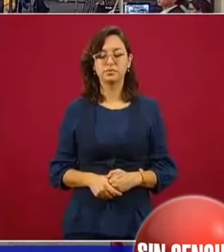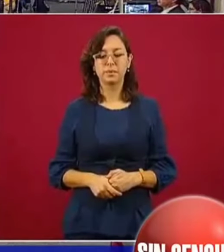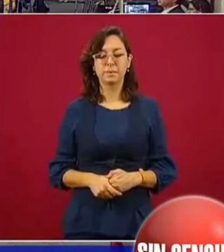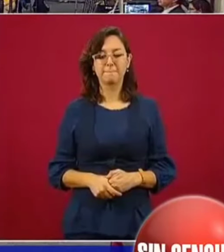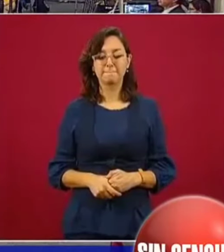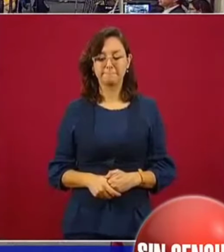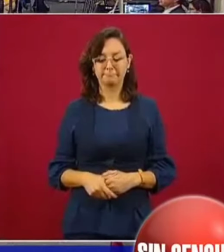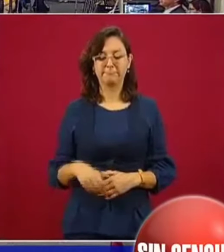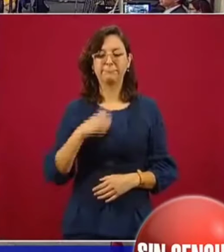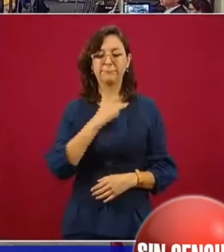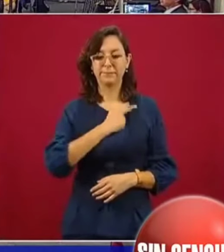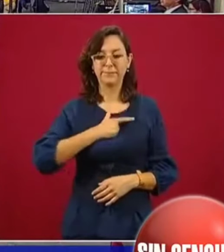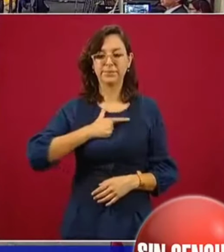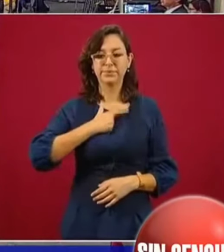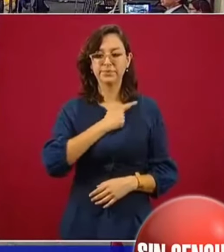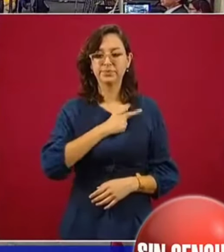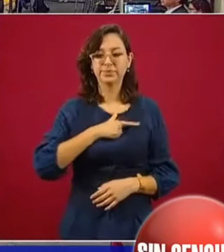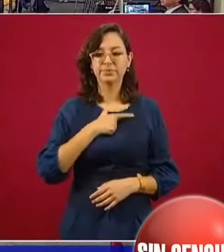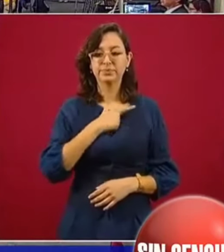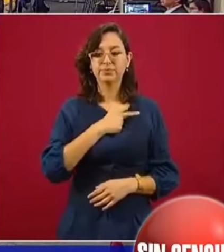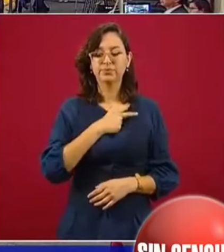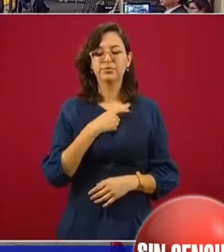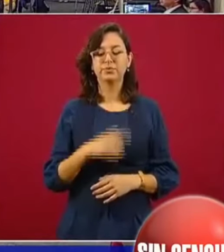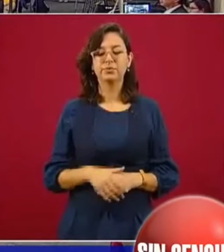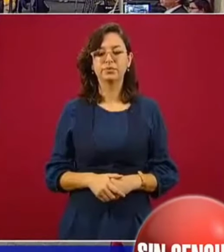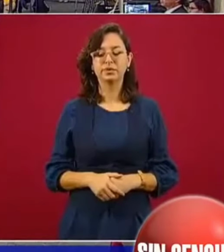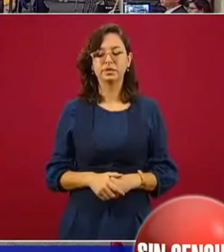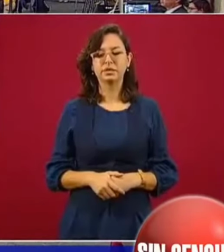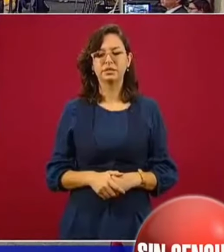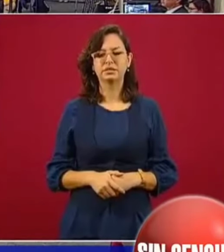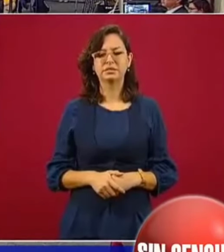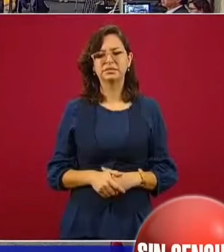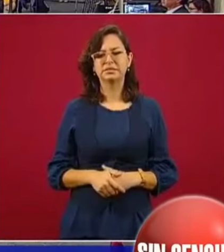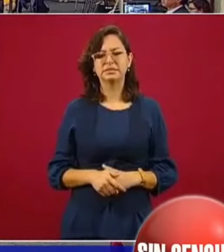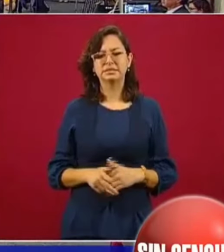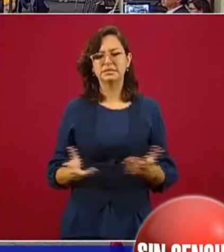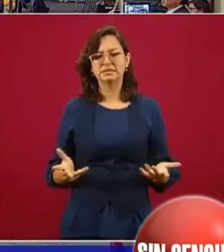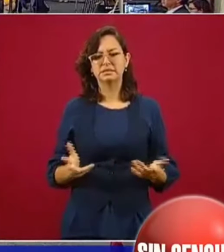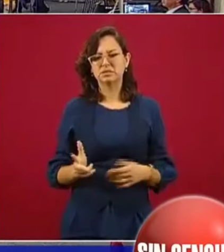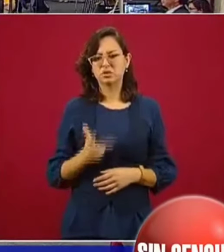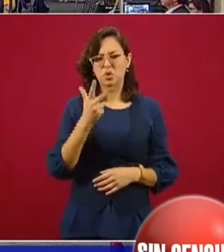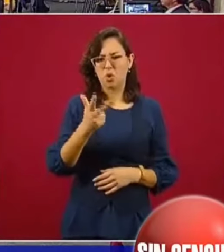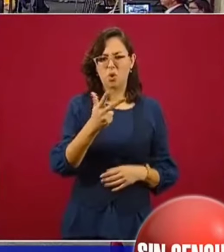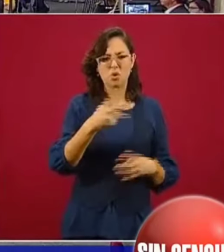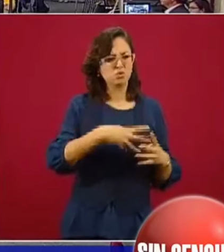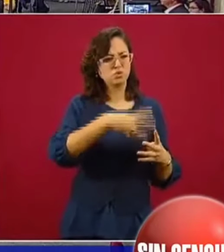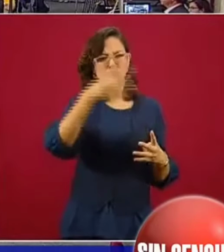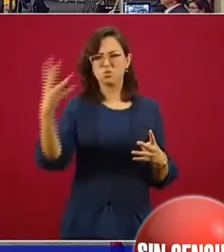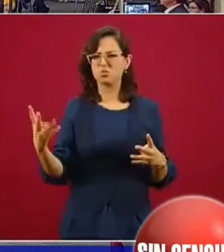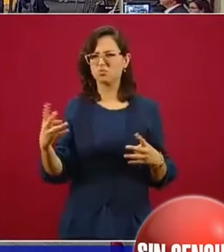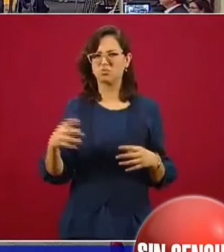Con gusto. No me queda muy claro esta idea del 8, ¿de dónde salió?